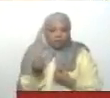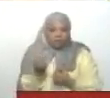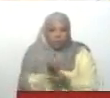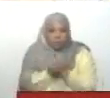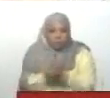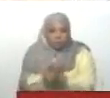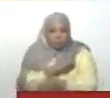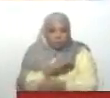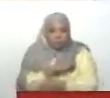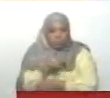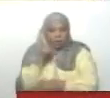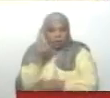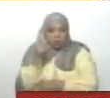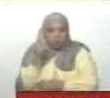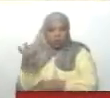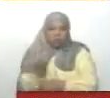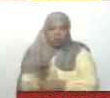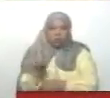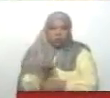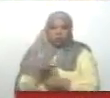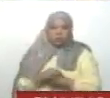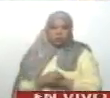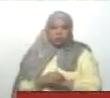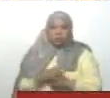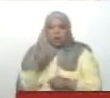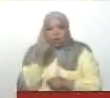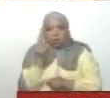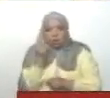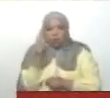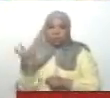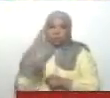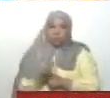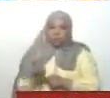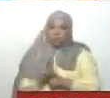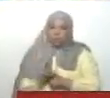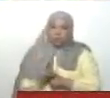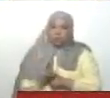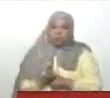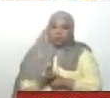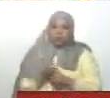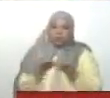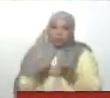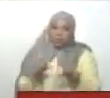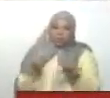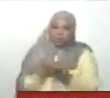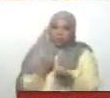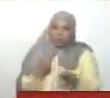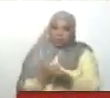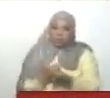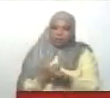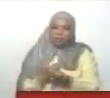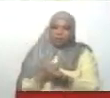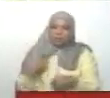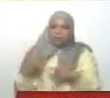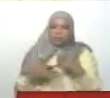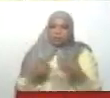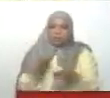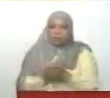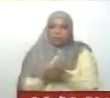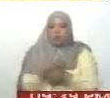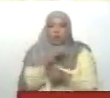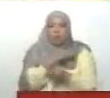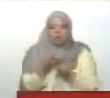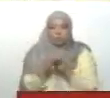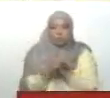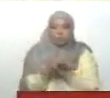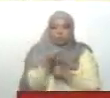querencia hacia sus propias tradiciones, porque son, digamos... lo que nos mantiene la soberanía